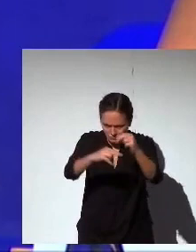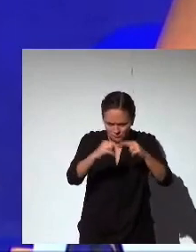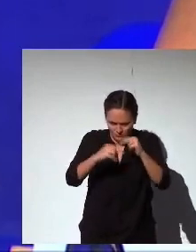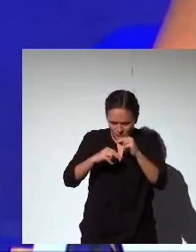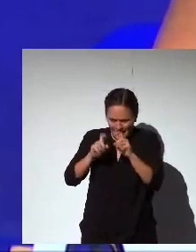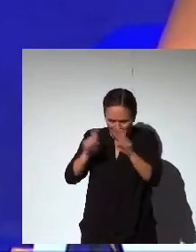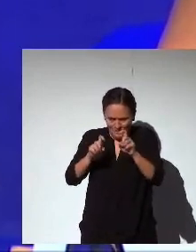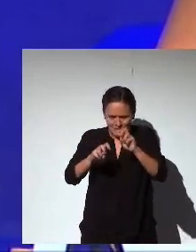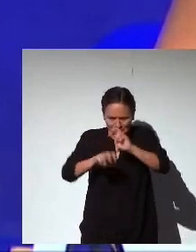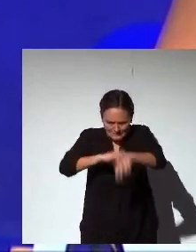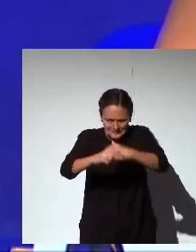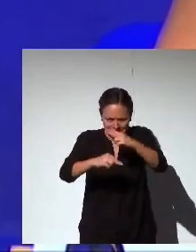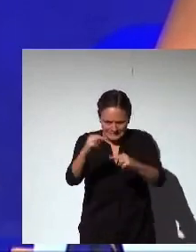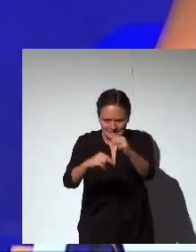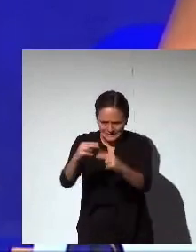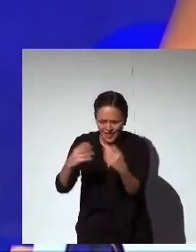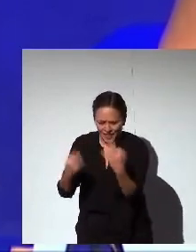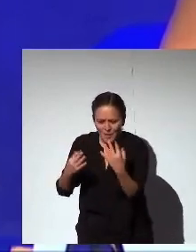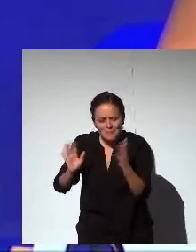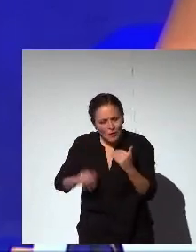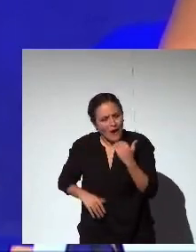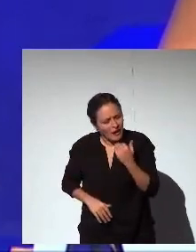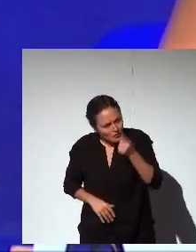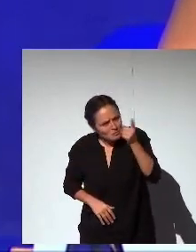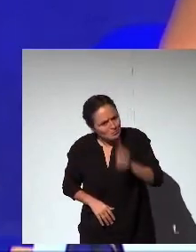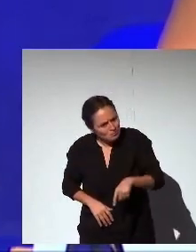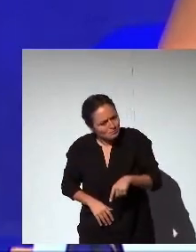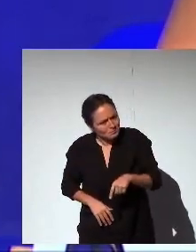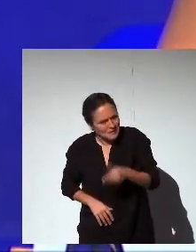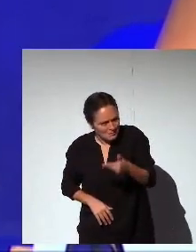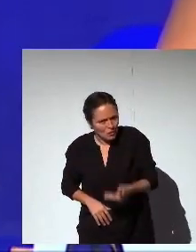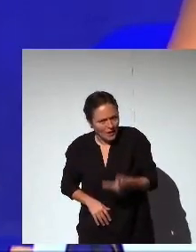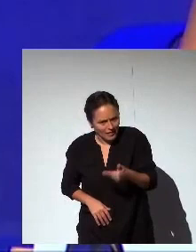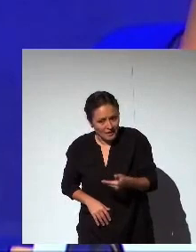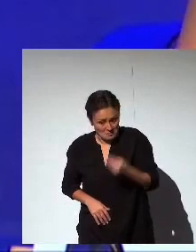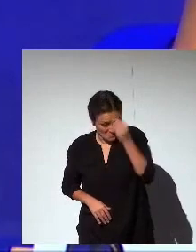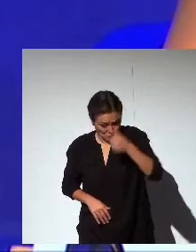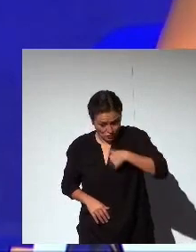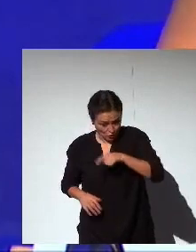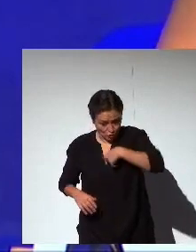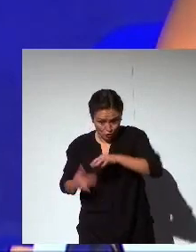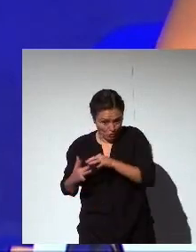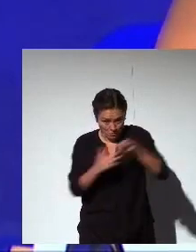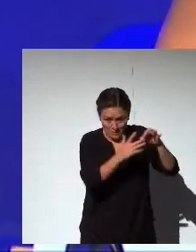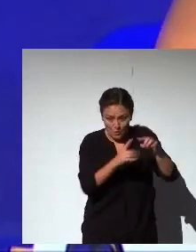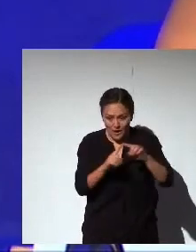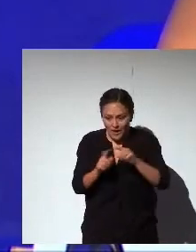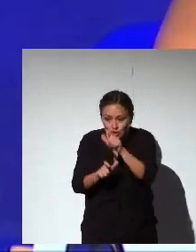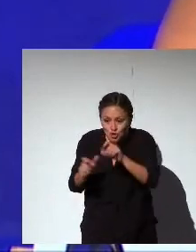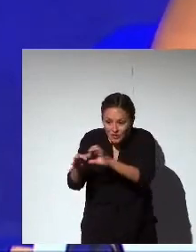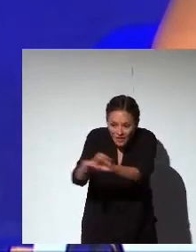las empresas, había una parte muy importante, y yo creo que en esto también hemos sido pioneros, la parte de construir